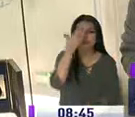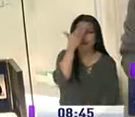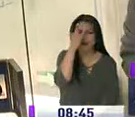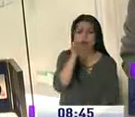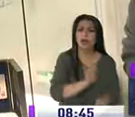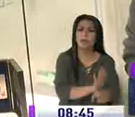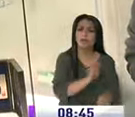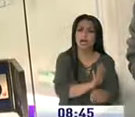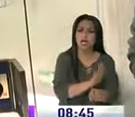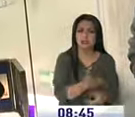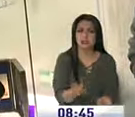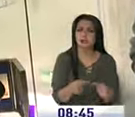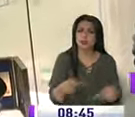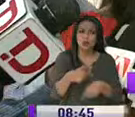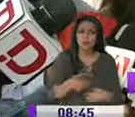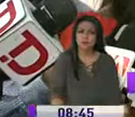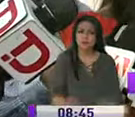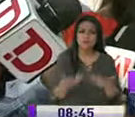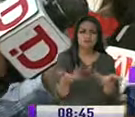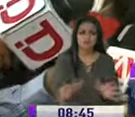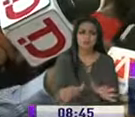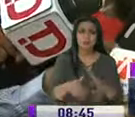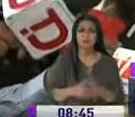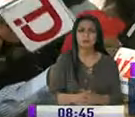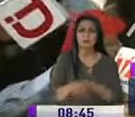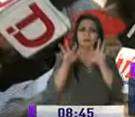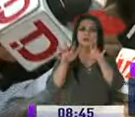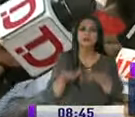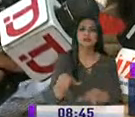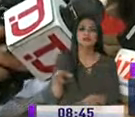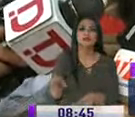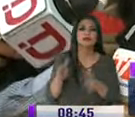drogas, mediante la modalidad de envíos